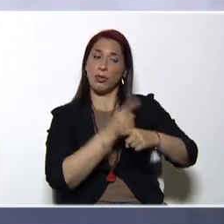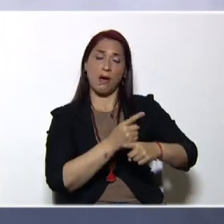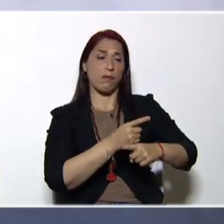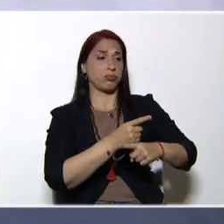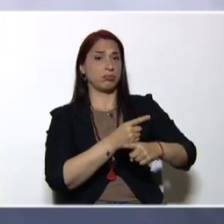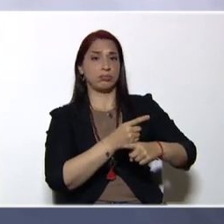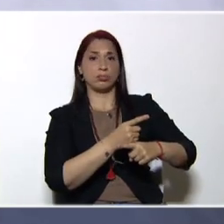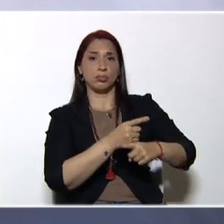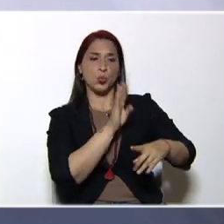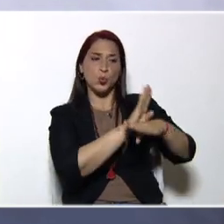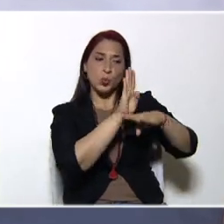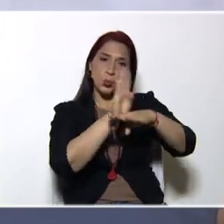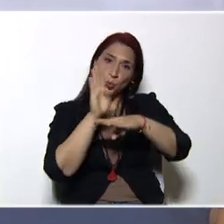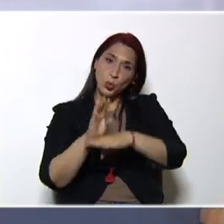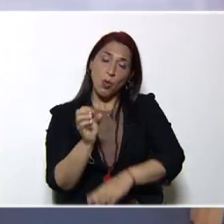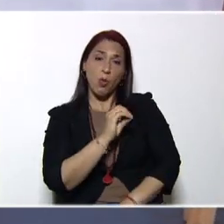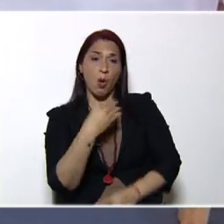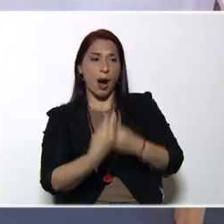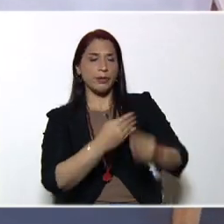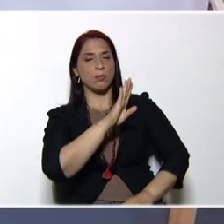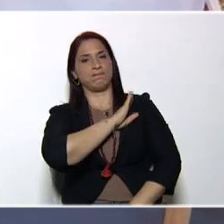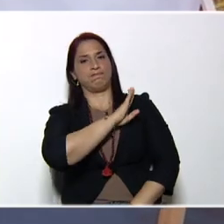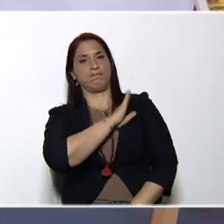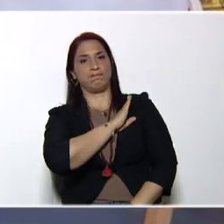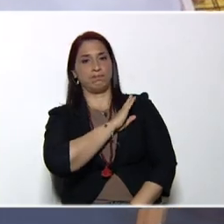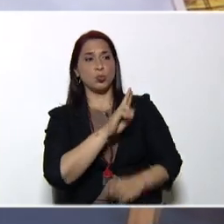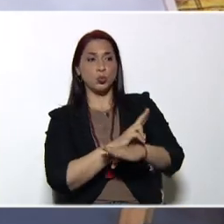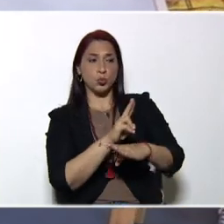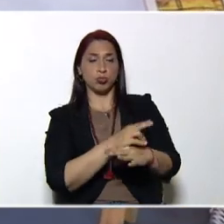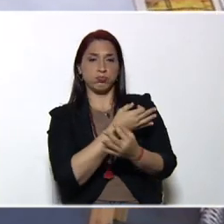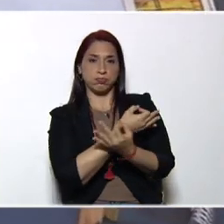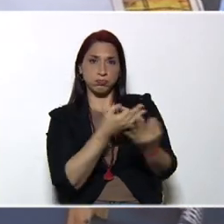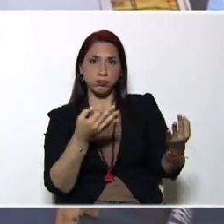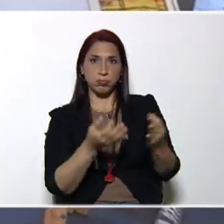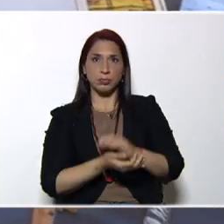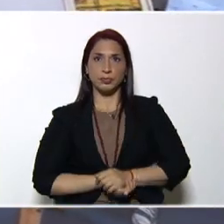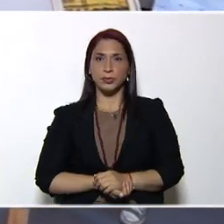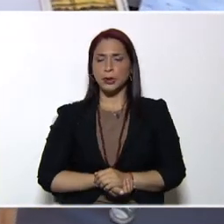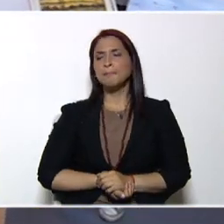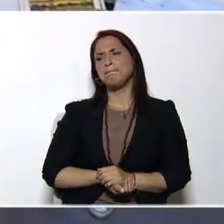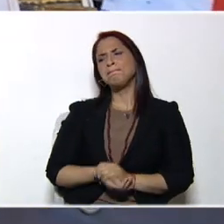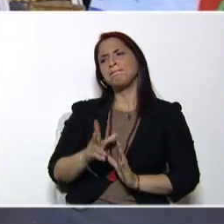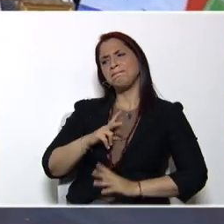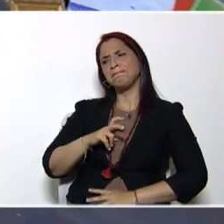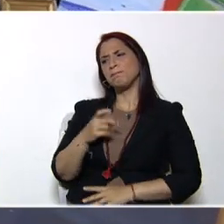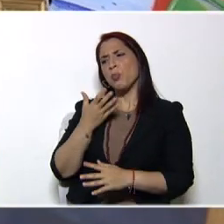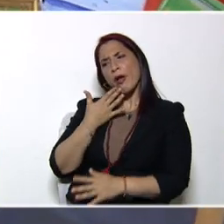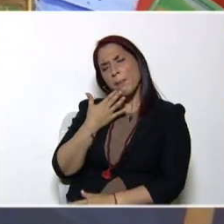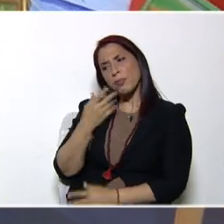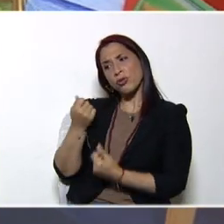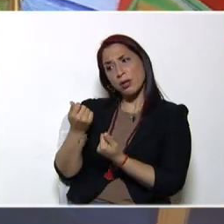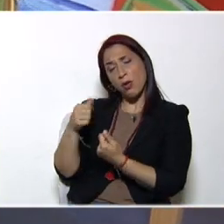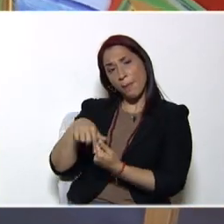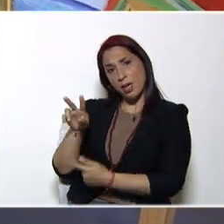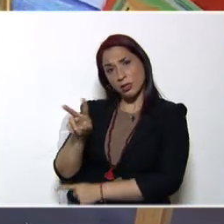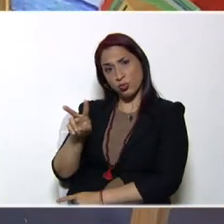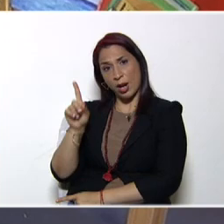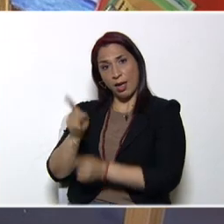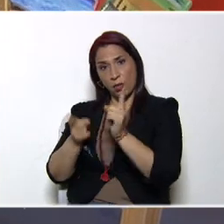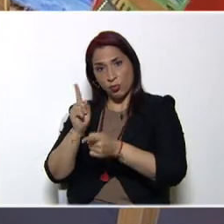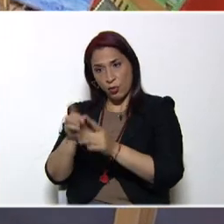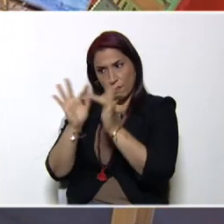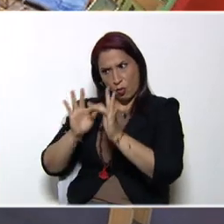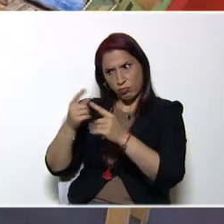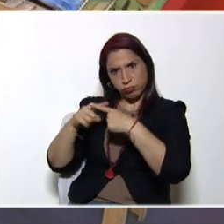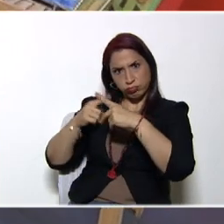deber y el derecho de cuidarlo y de hacerlo mío, ¿no?, de hacer uso correcto de él. Oye, es curioso que en el caso del dinero en Venezuela también viene de alguna forma u